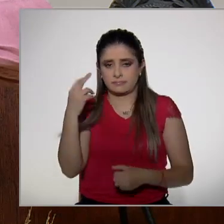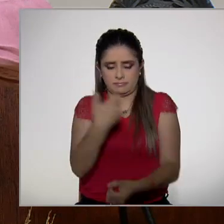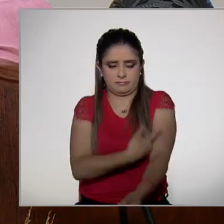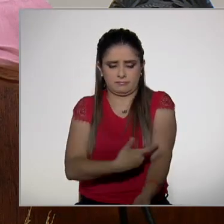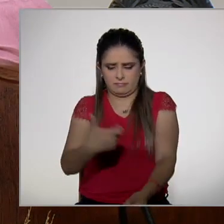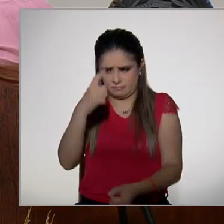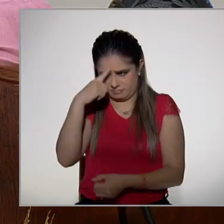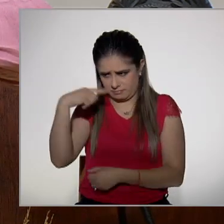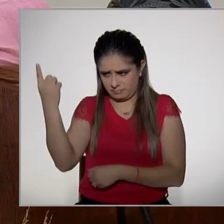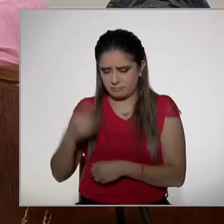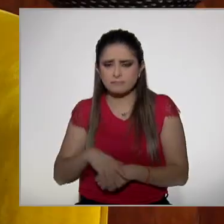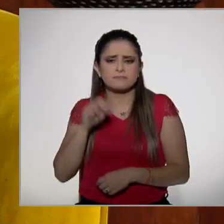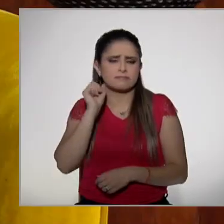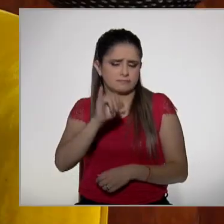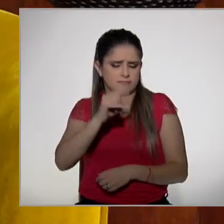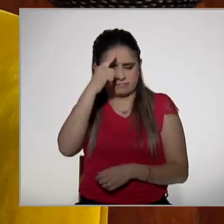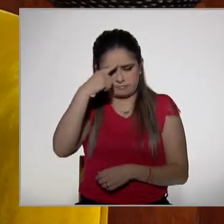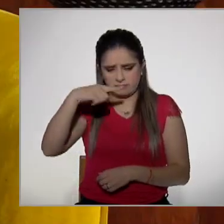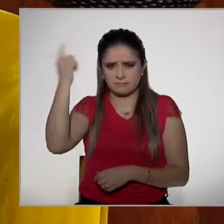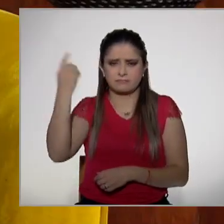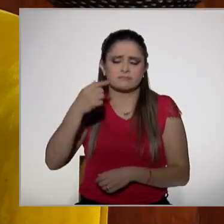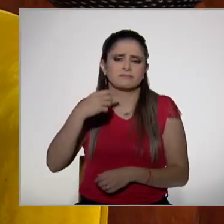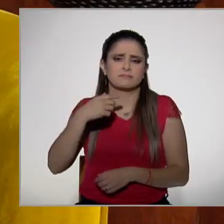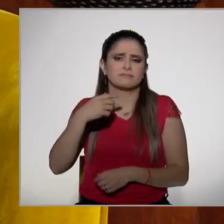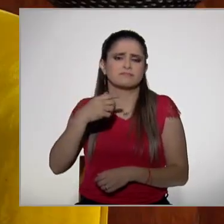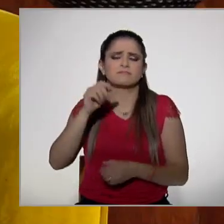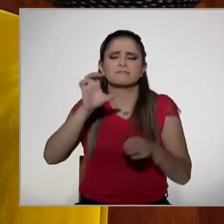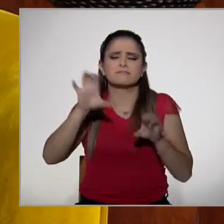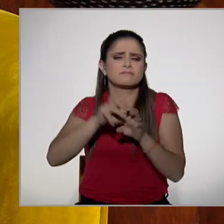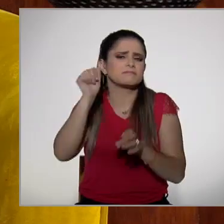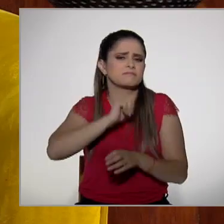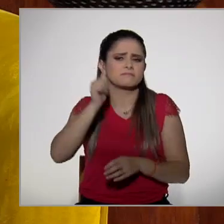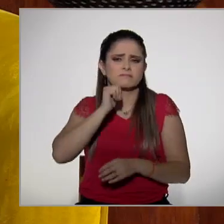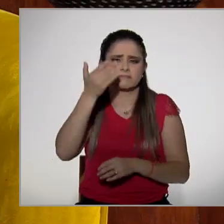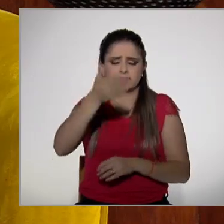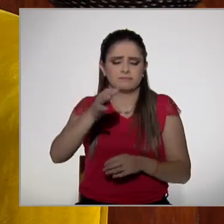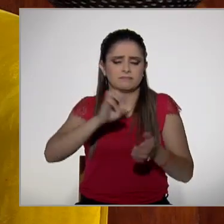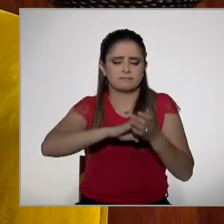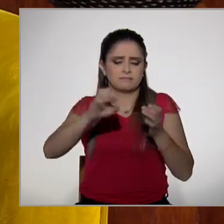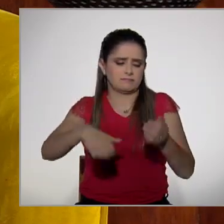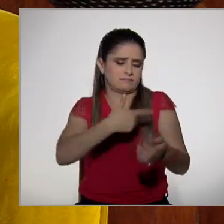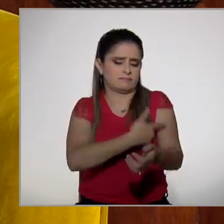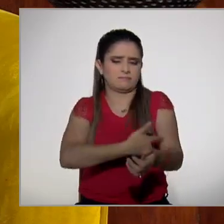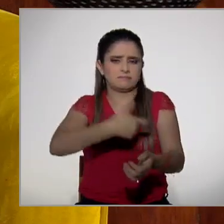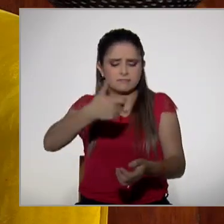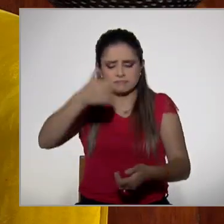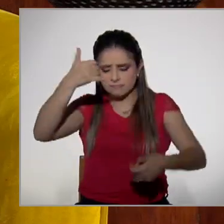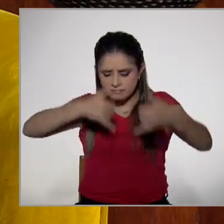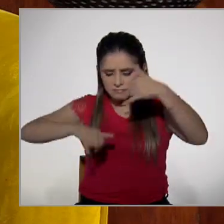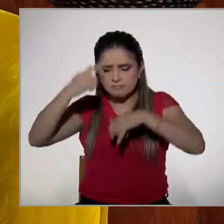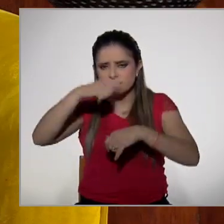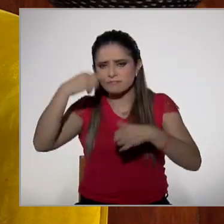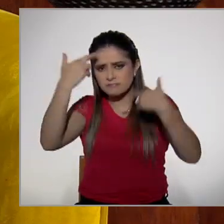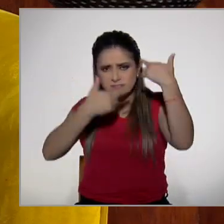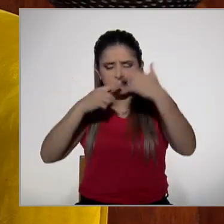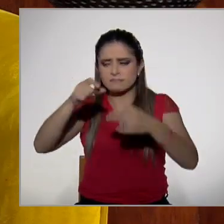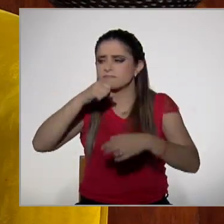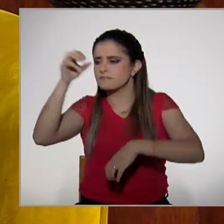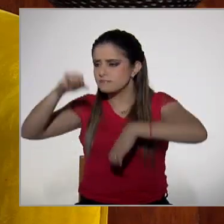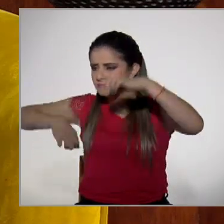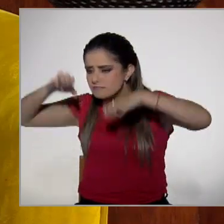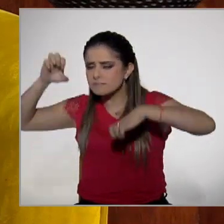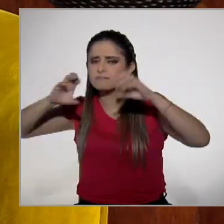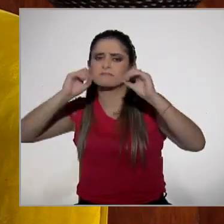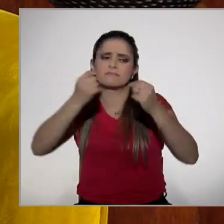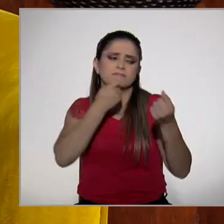si la biometría hemática es un estudio de rutina por ejemplo en el checo d y las personas mayores o incluso de un